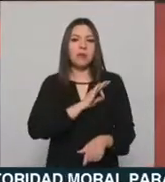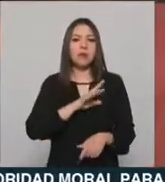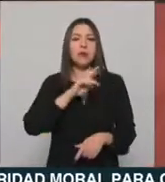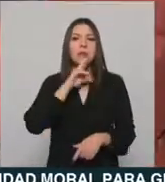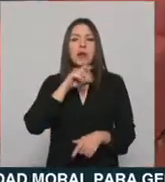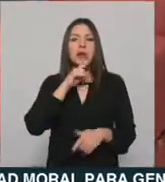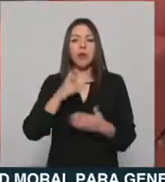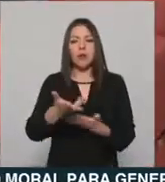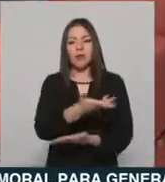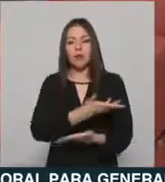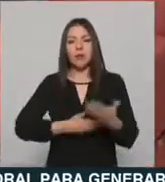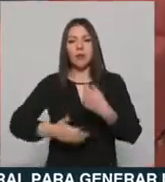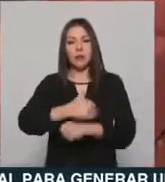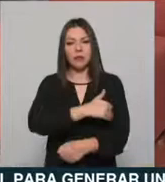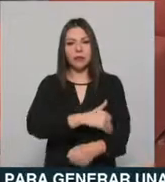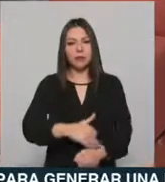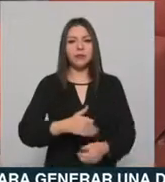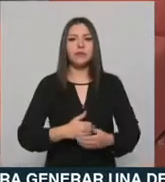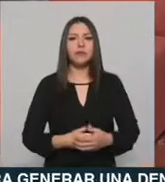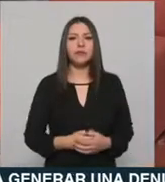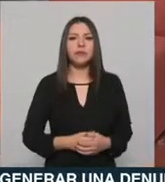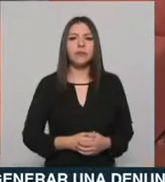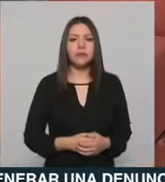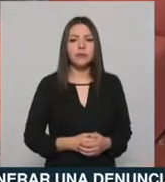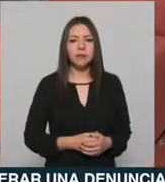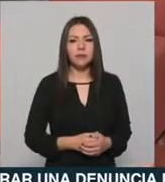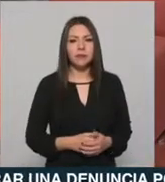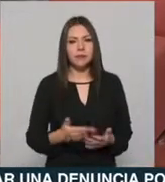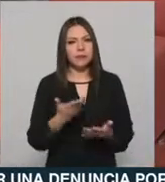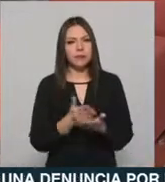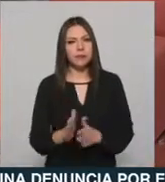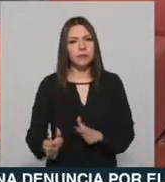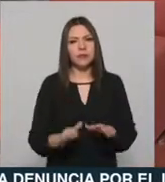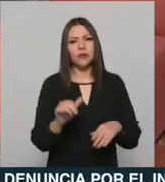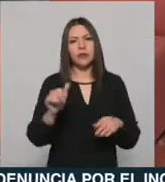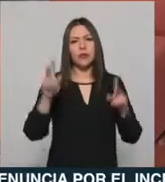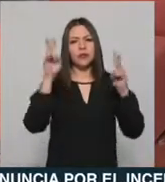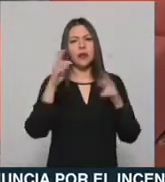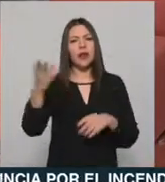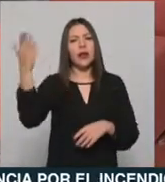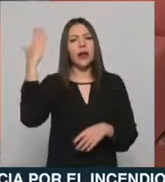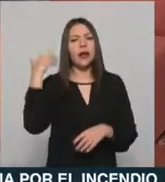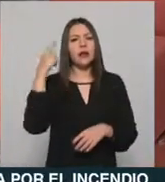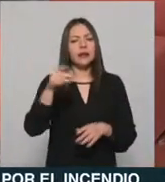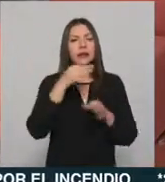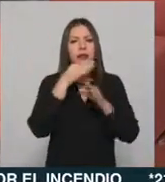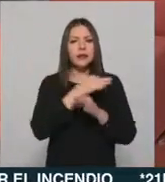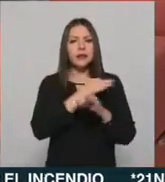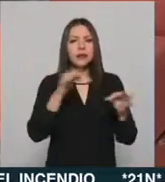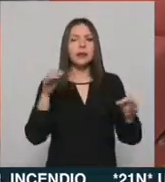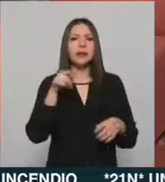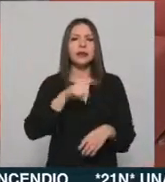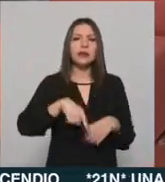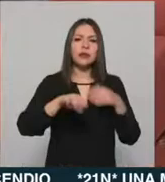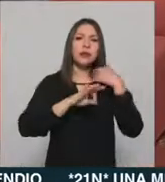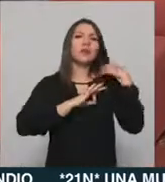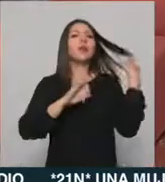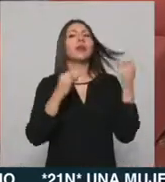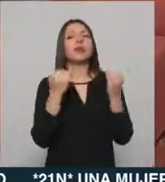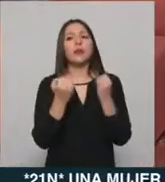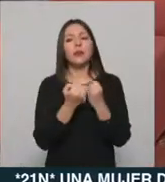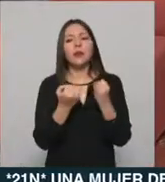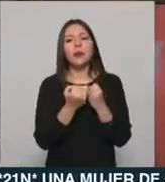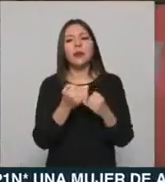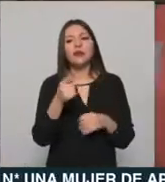Juan Martín, y que también pone otro tema sobre la mesa, escuchando opiniones tuyas que diste a otros medios de comunicación, decías que esto abre la posibilidad entonces también